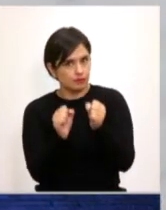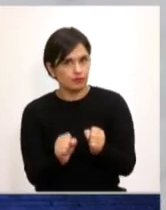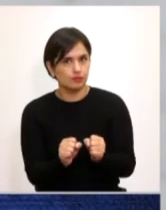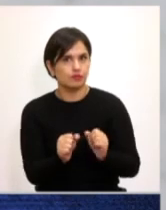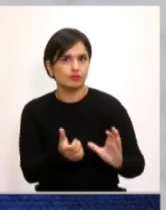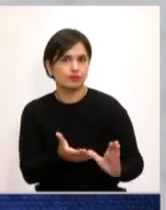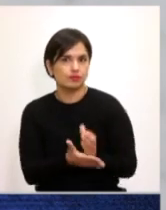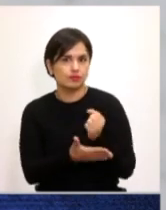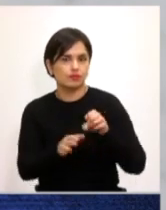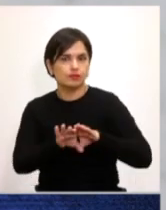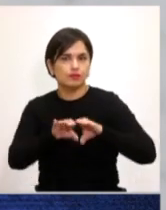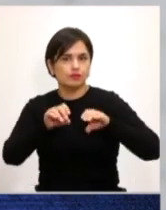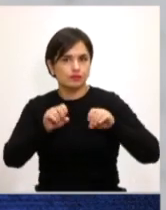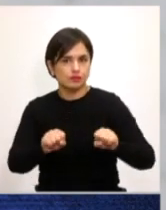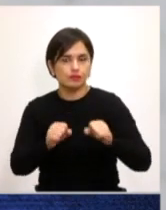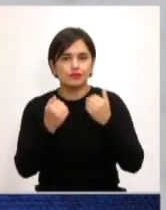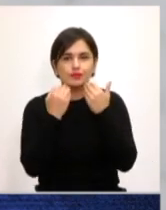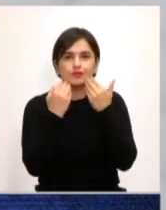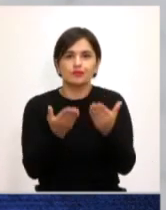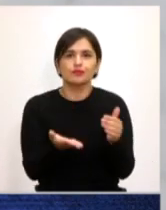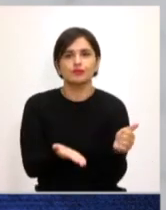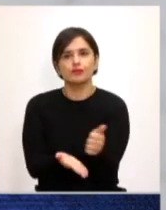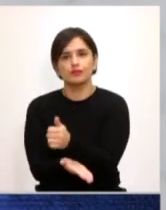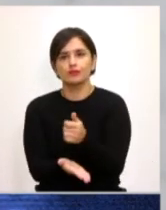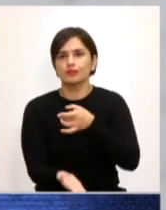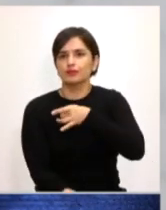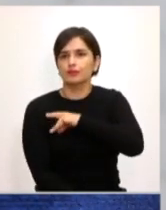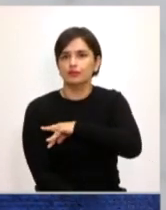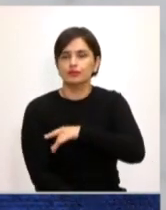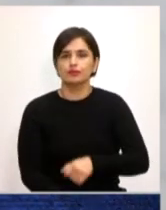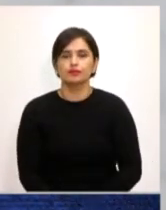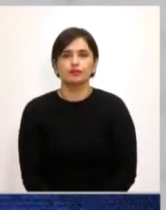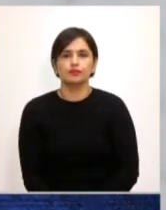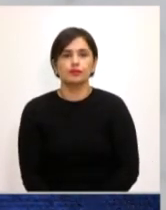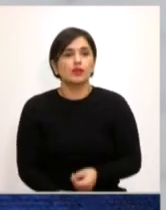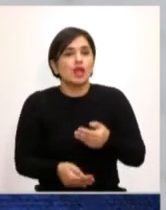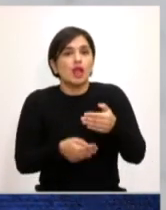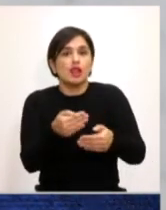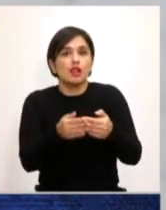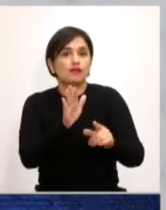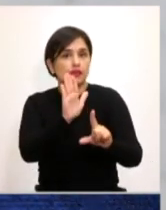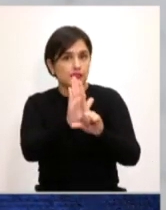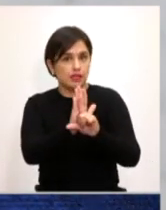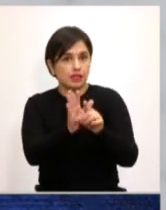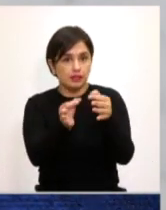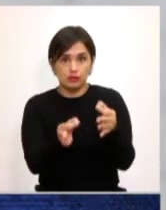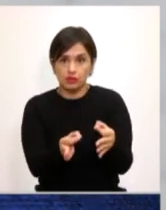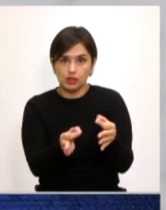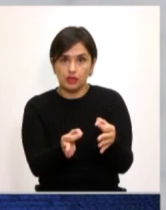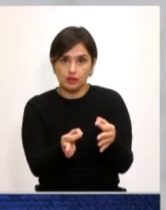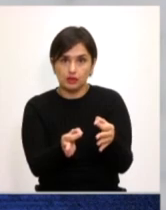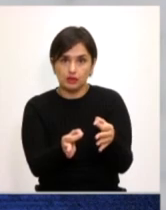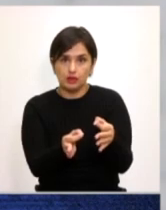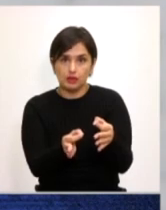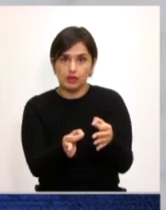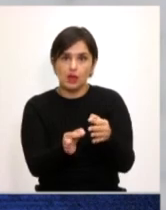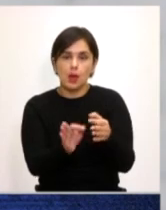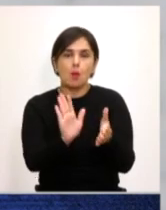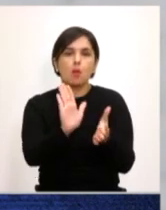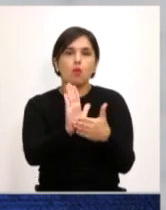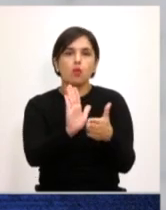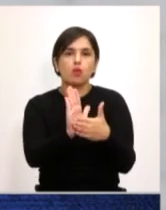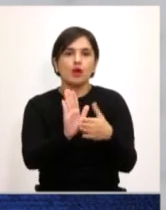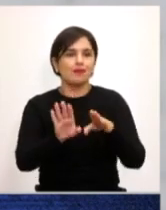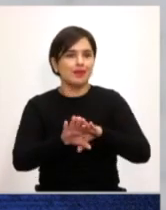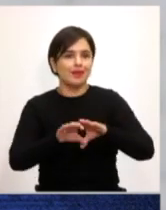alcanzar consensos que beneficien a todos los chilenos. El avance de estas leyes de seguridad es un testimonio del